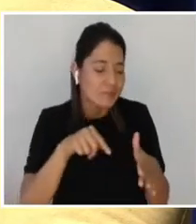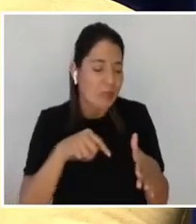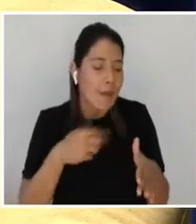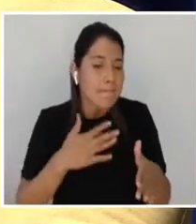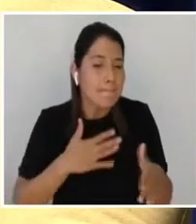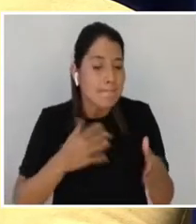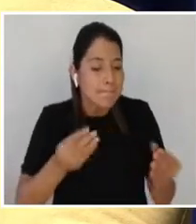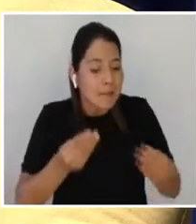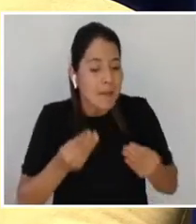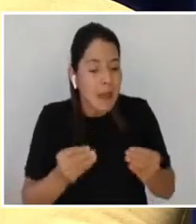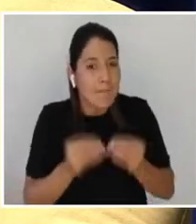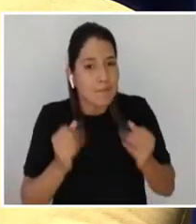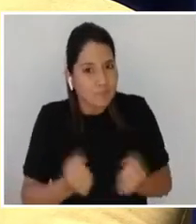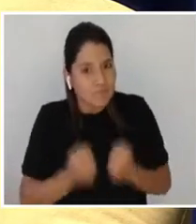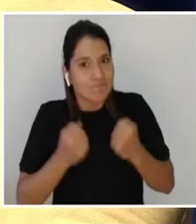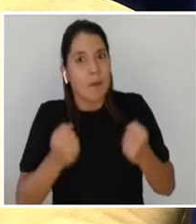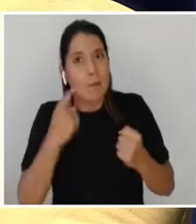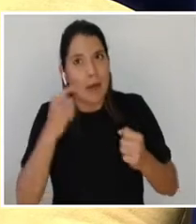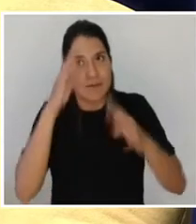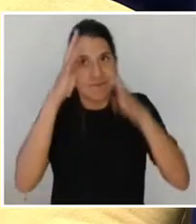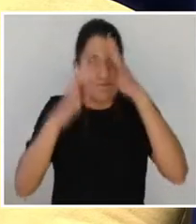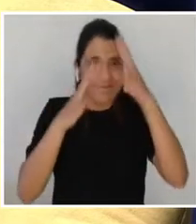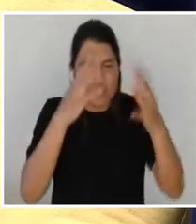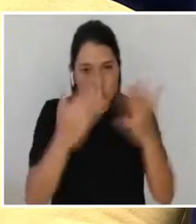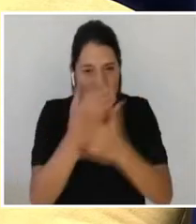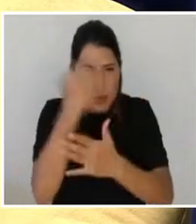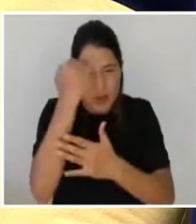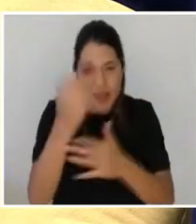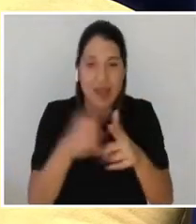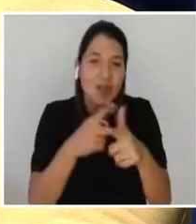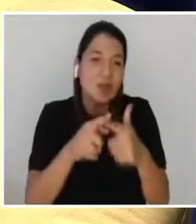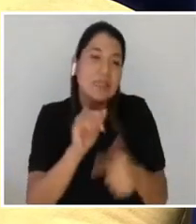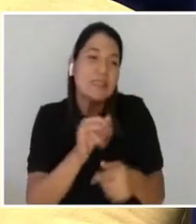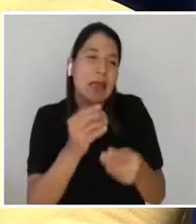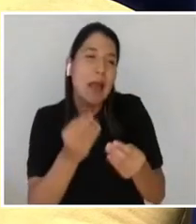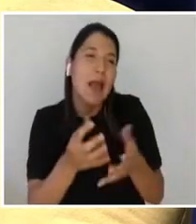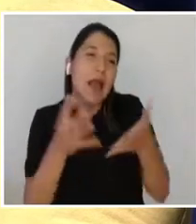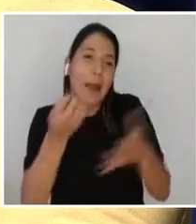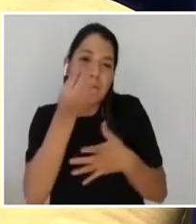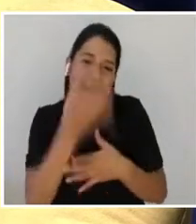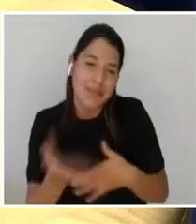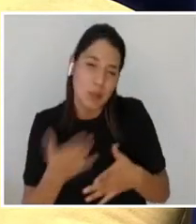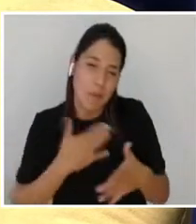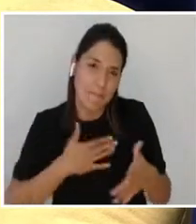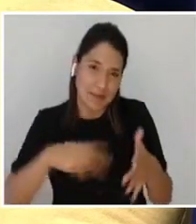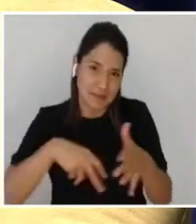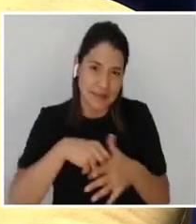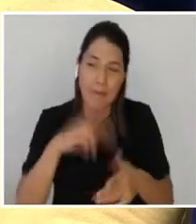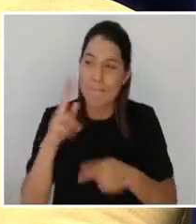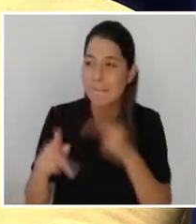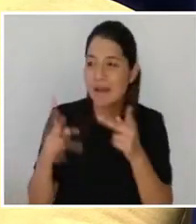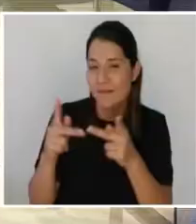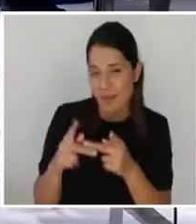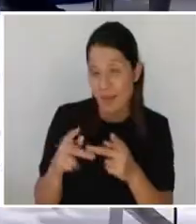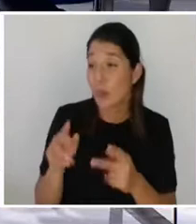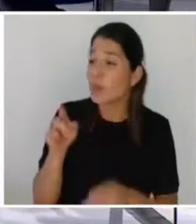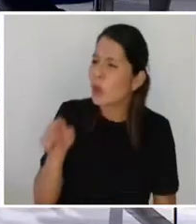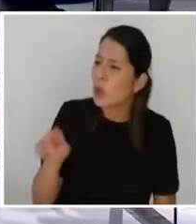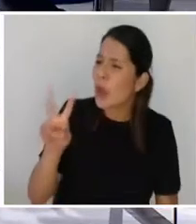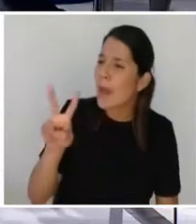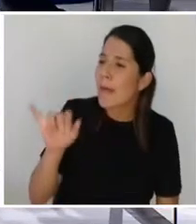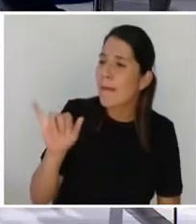tantas cosas, que yo creo que esa es mi mayor bendición, todos los baches que he tenido. Perfecto. Bueno, Viviana, en tu caso, ¿cómo te fue con la